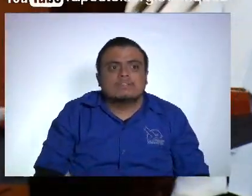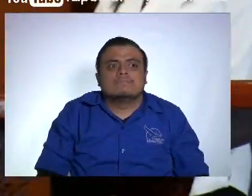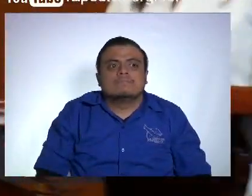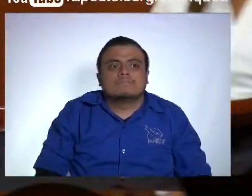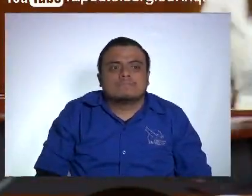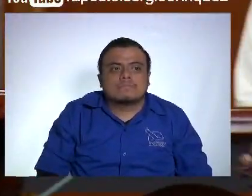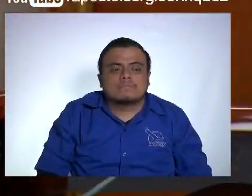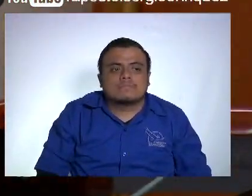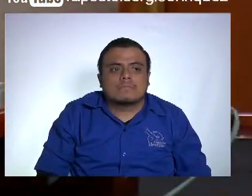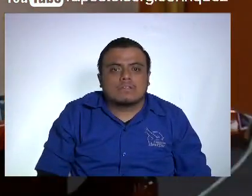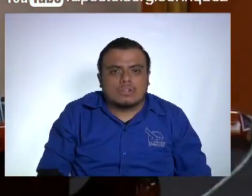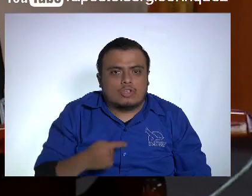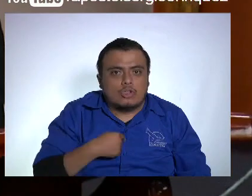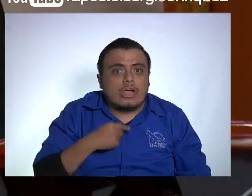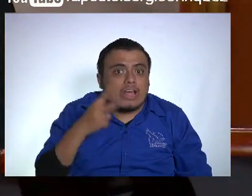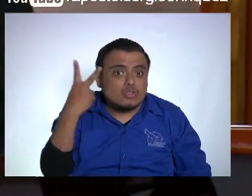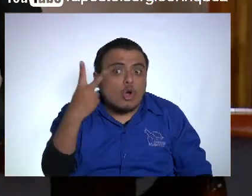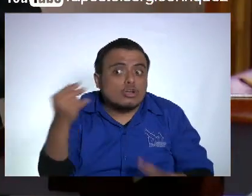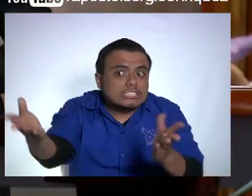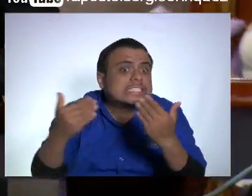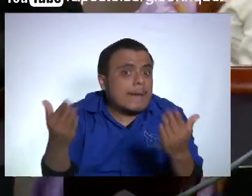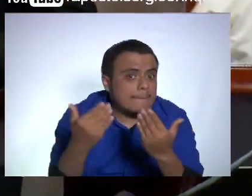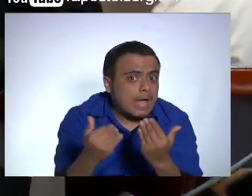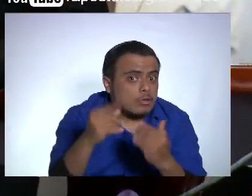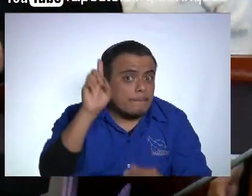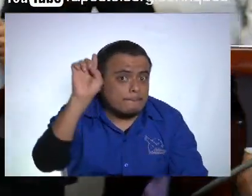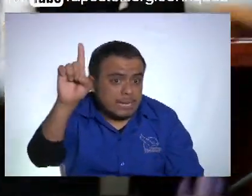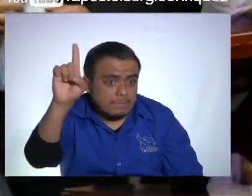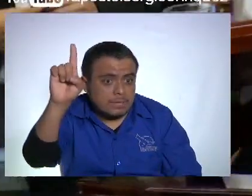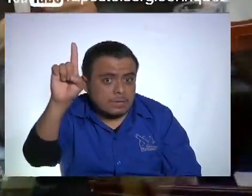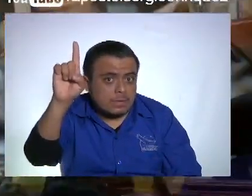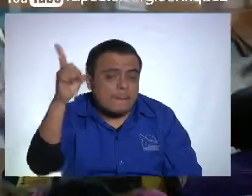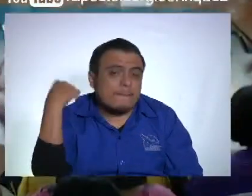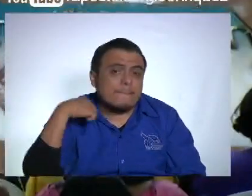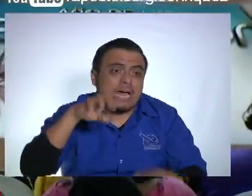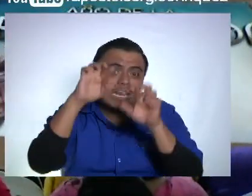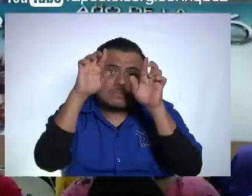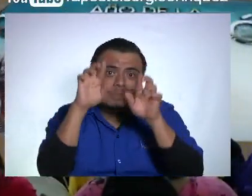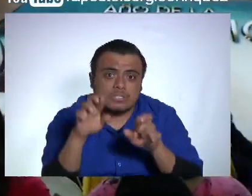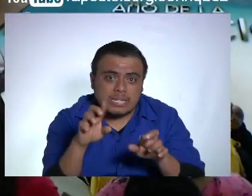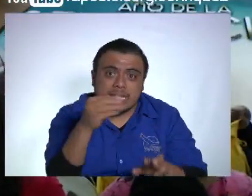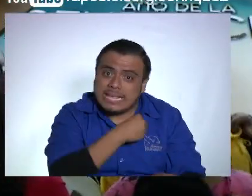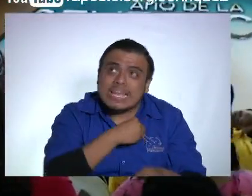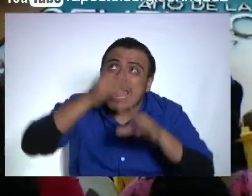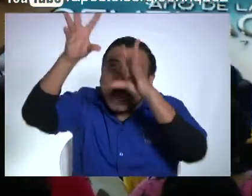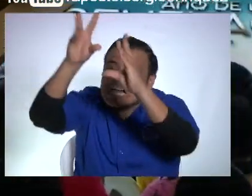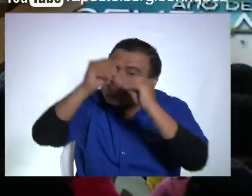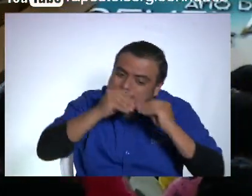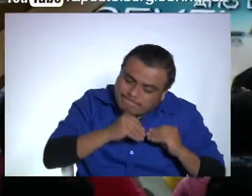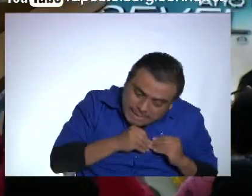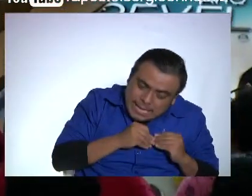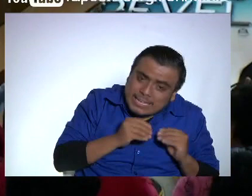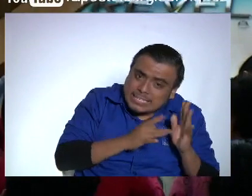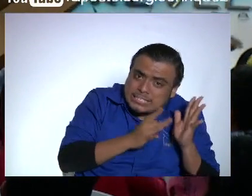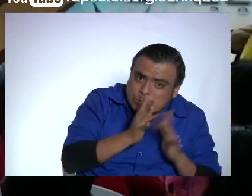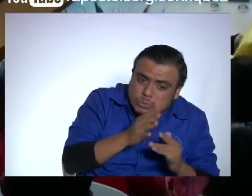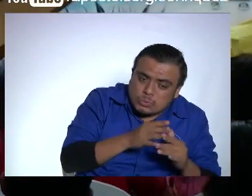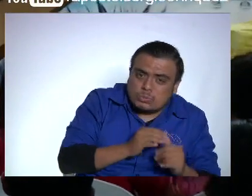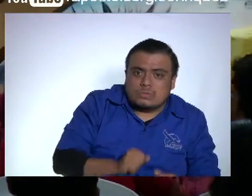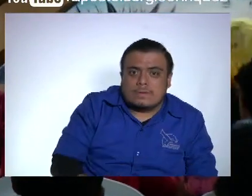Voy a hacer dos llamados. El primer llamado es para aquellas personas que quieran aceptar a Jesucristo en su corazón.